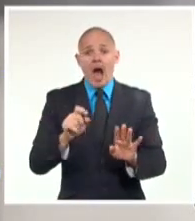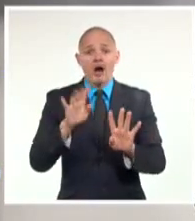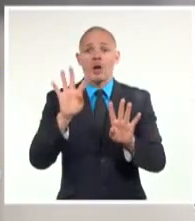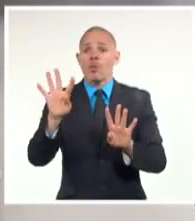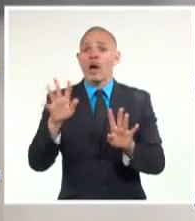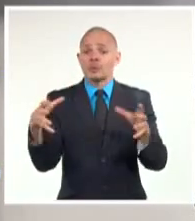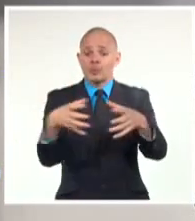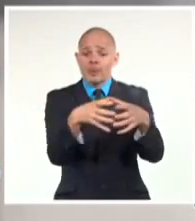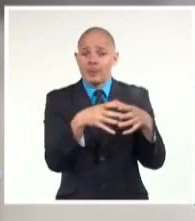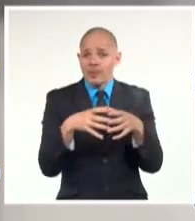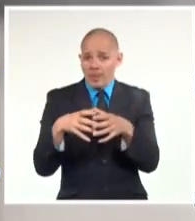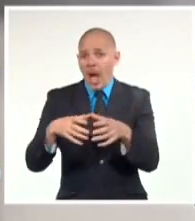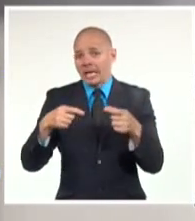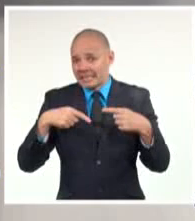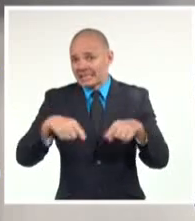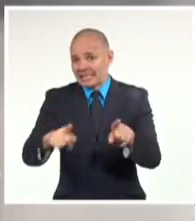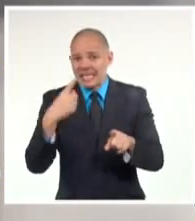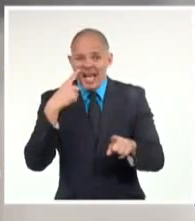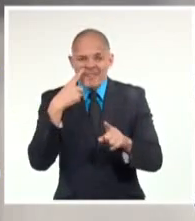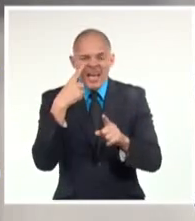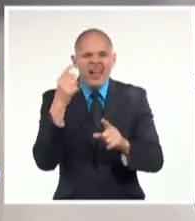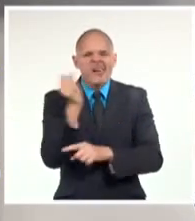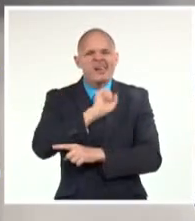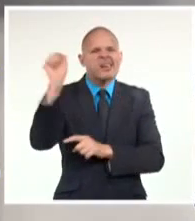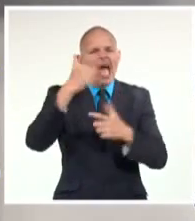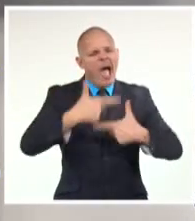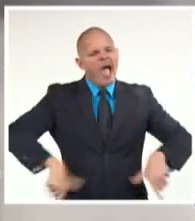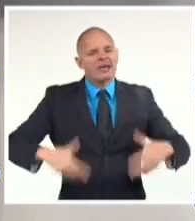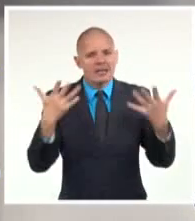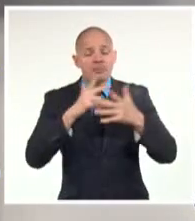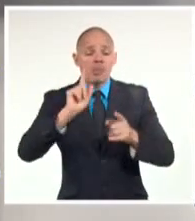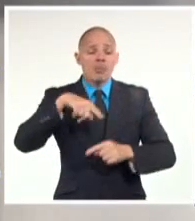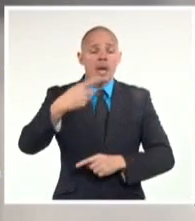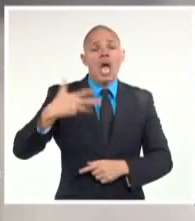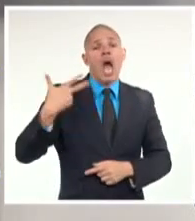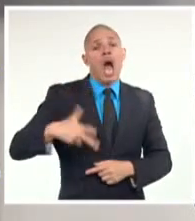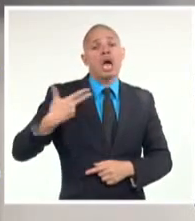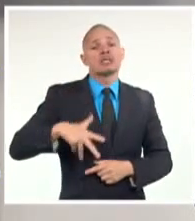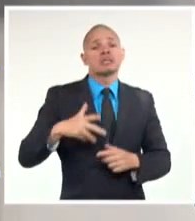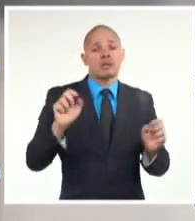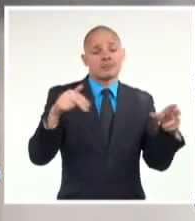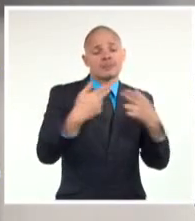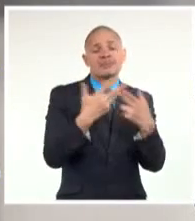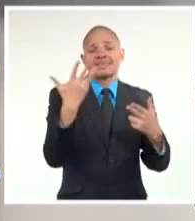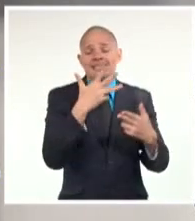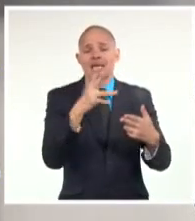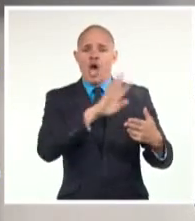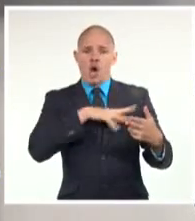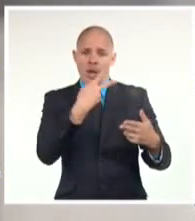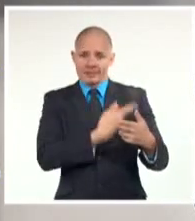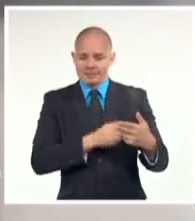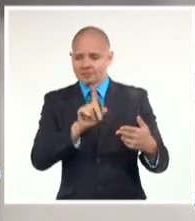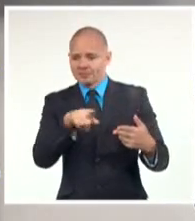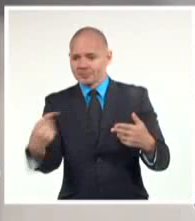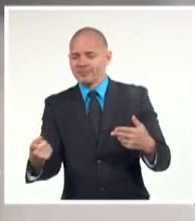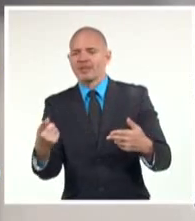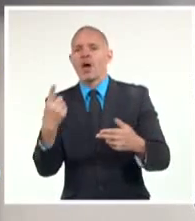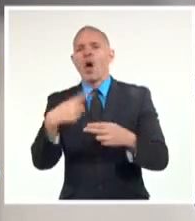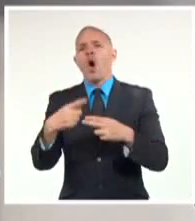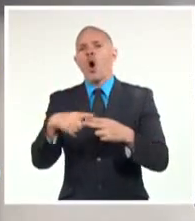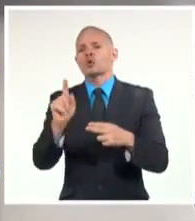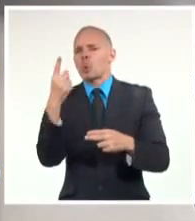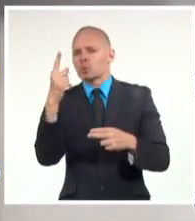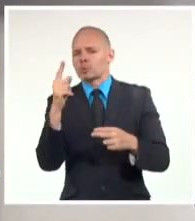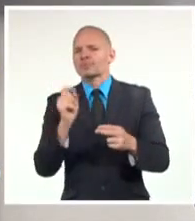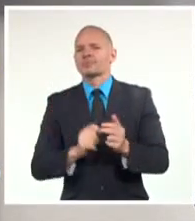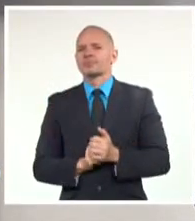por el ansiado título de campeón mundial. Argentina y Croacia se enfrentarán mañana desde las 2 de la tarde por un boleto a la final. En tanto, a la misma hora, pero un